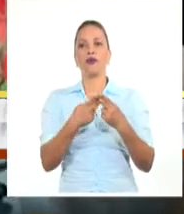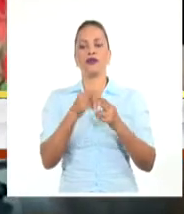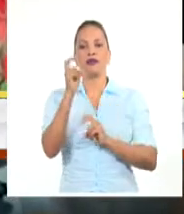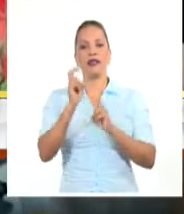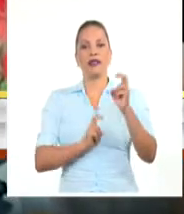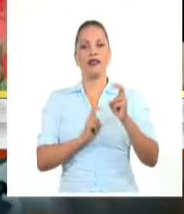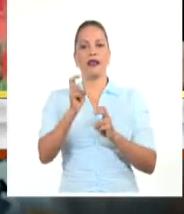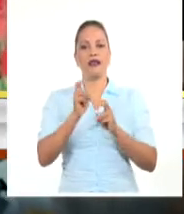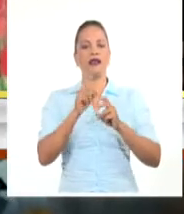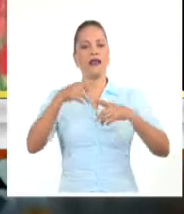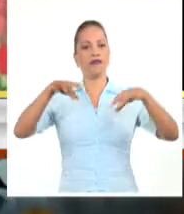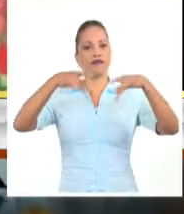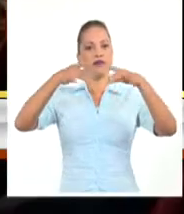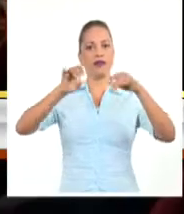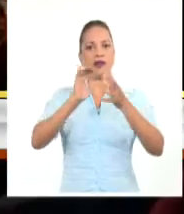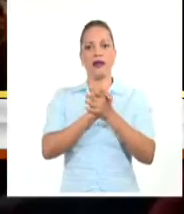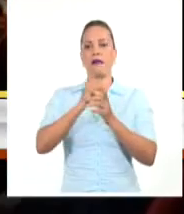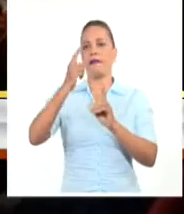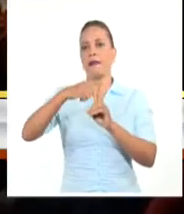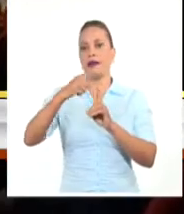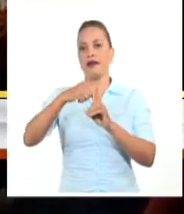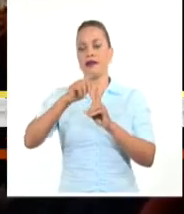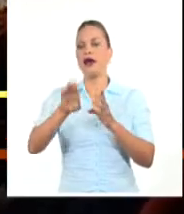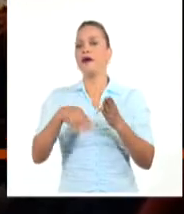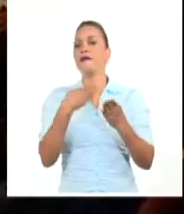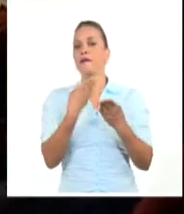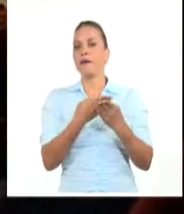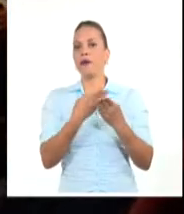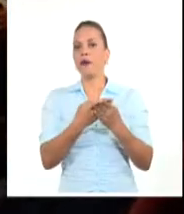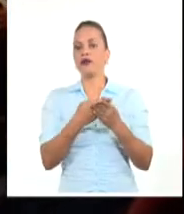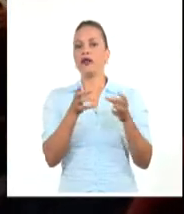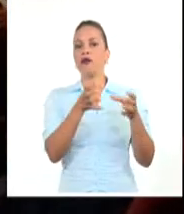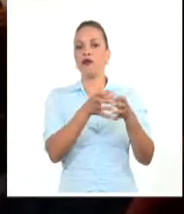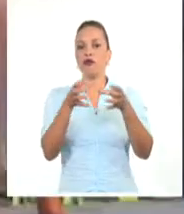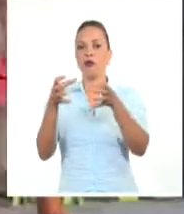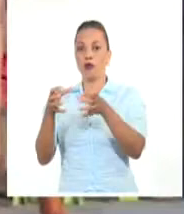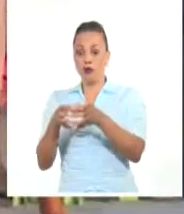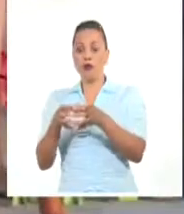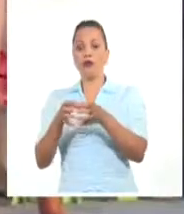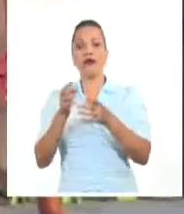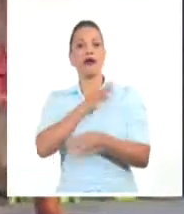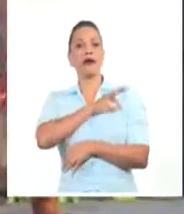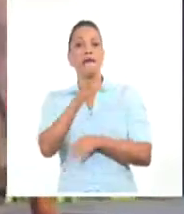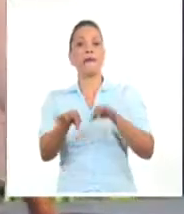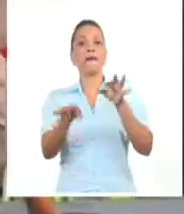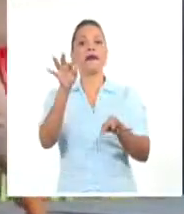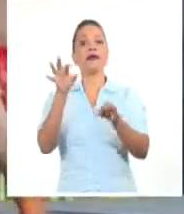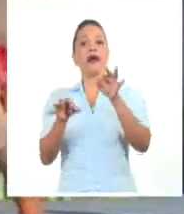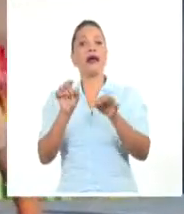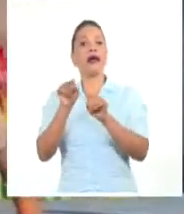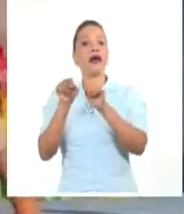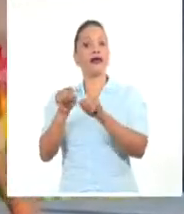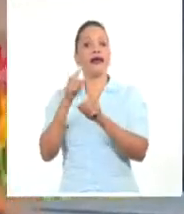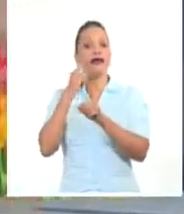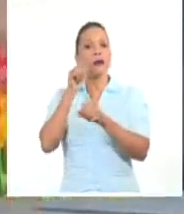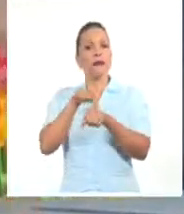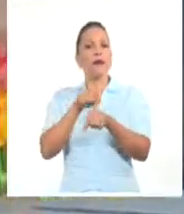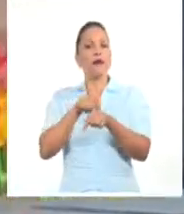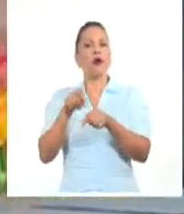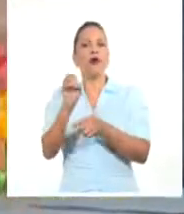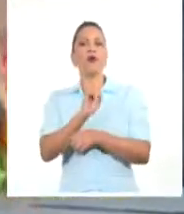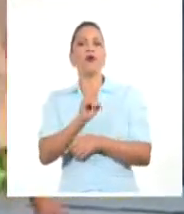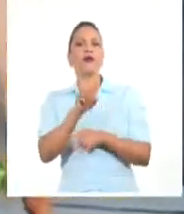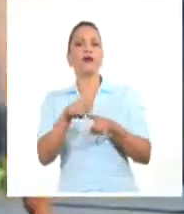de Títeres de Matanzas. Las propuestas de las compañías foráneas invitadas a la cita resultan una oportunidad para